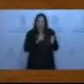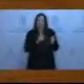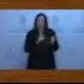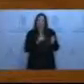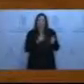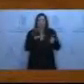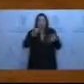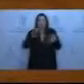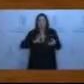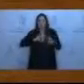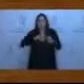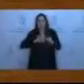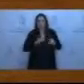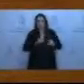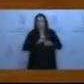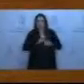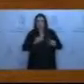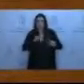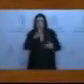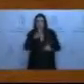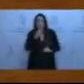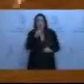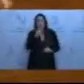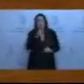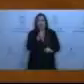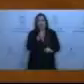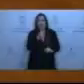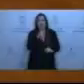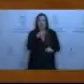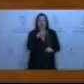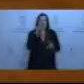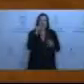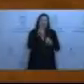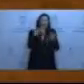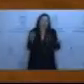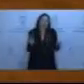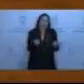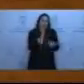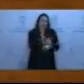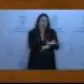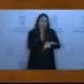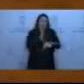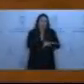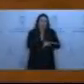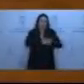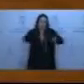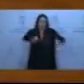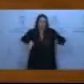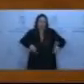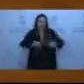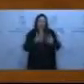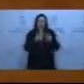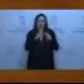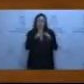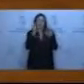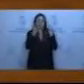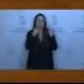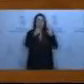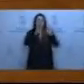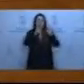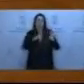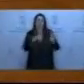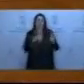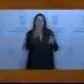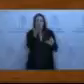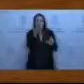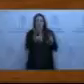la realidad, ¿no? Habla de que se suprimieron, en consecuencia de la acción del Gobierno de reestructuración del sector público, 6 entidades, y digo